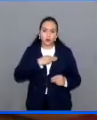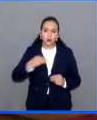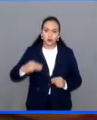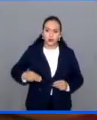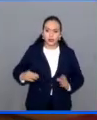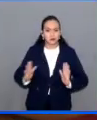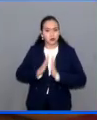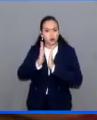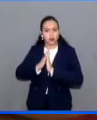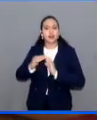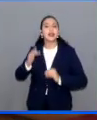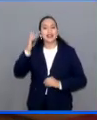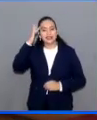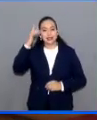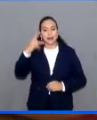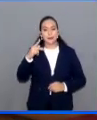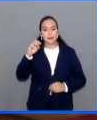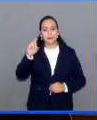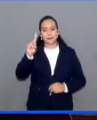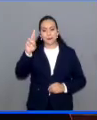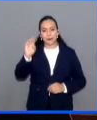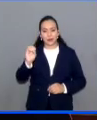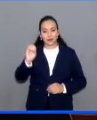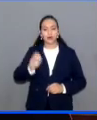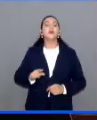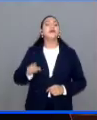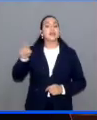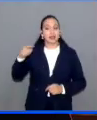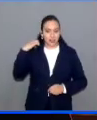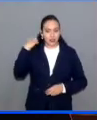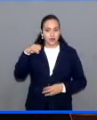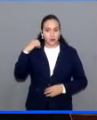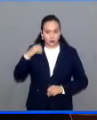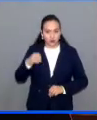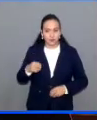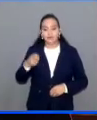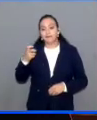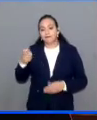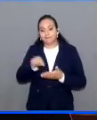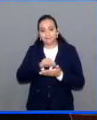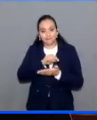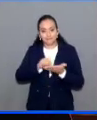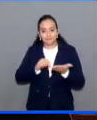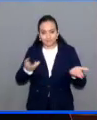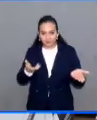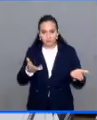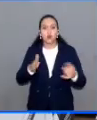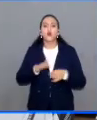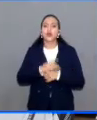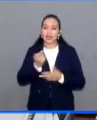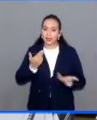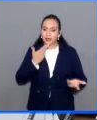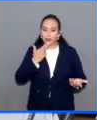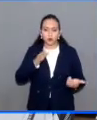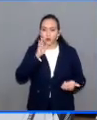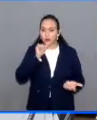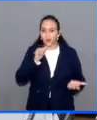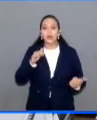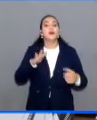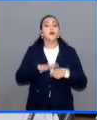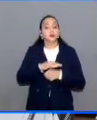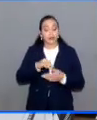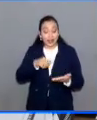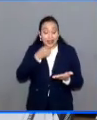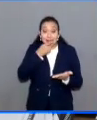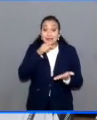Pedro Quiatoni, Tlacolula, Oaxaca. Es inválido, y es inválido porque está diciendo que